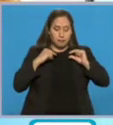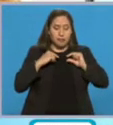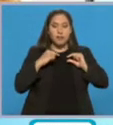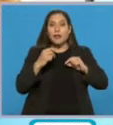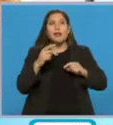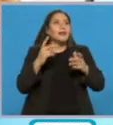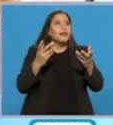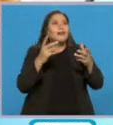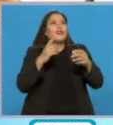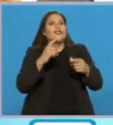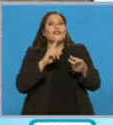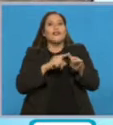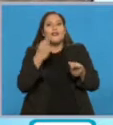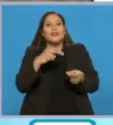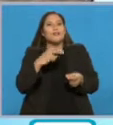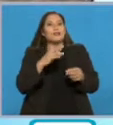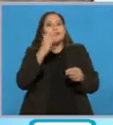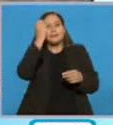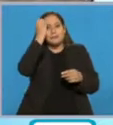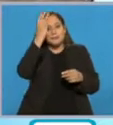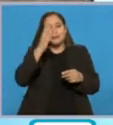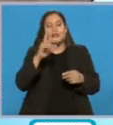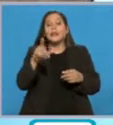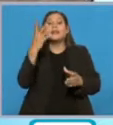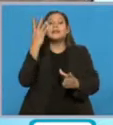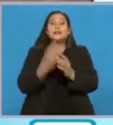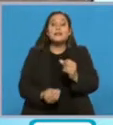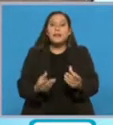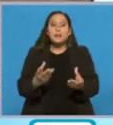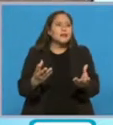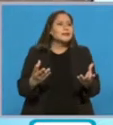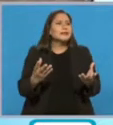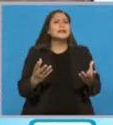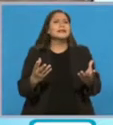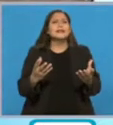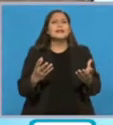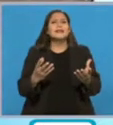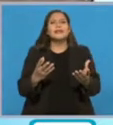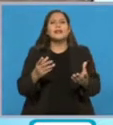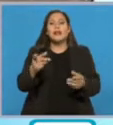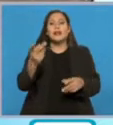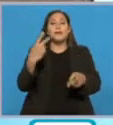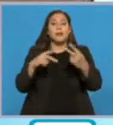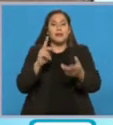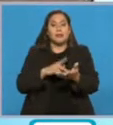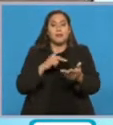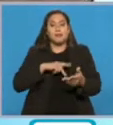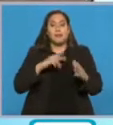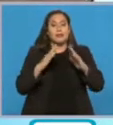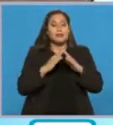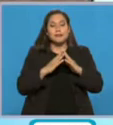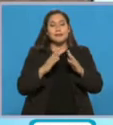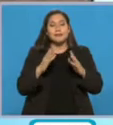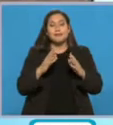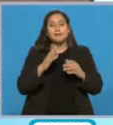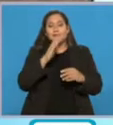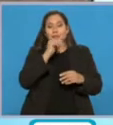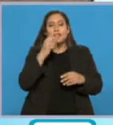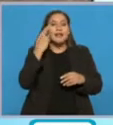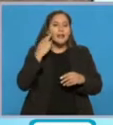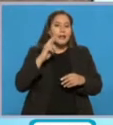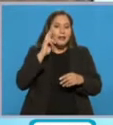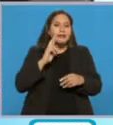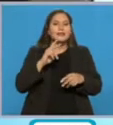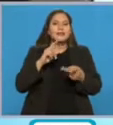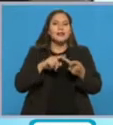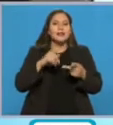en dónde carambas esté. Y Cierto. si se llega a escapar, no podemos asegurarnos de que Firulais regrese Que con tenga nosotros. tu teléfono, que tenga qué raza es y que tenga a